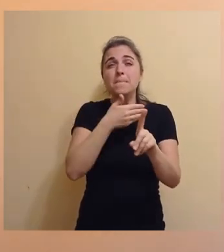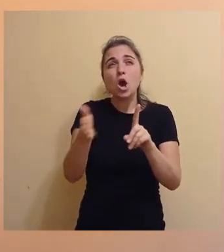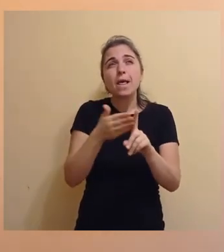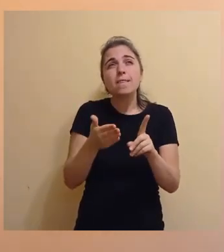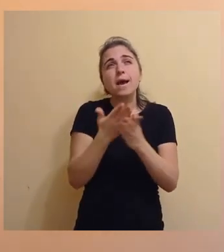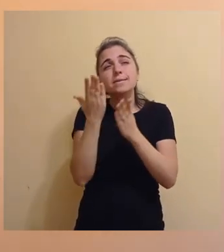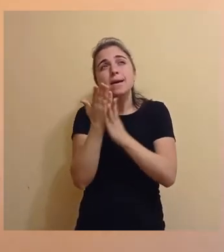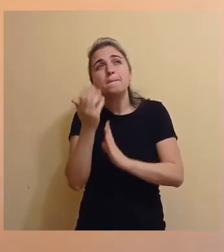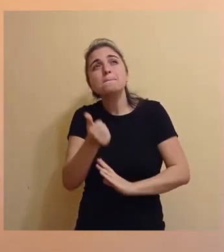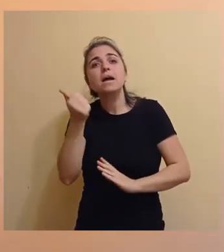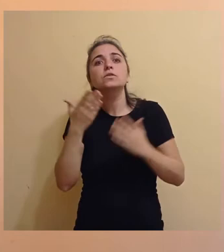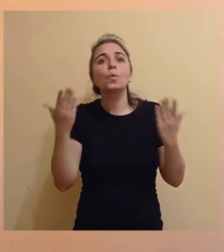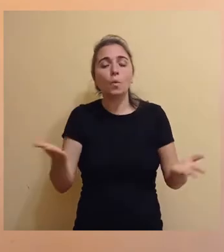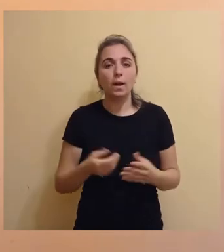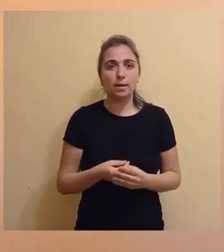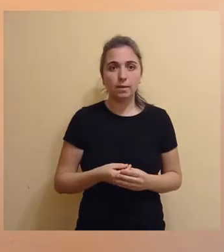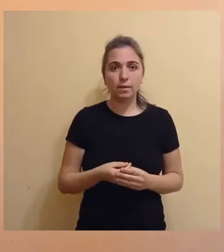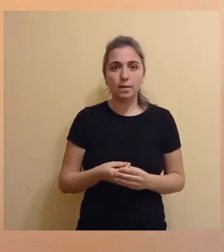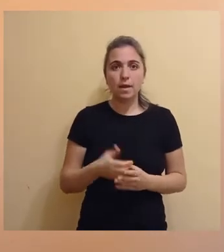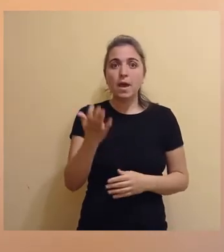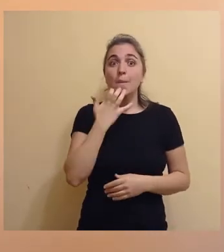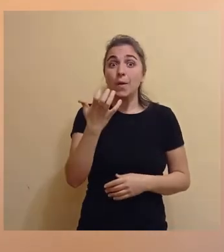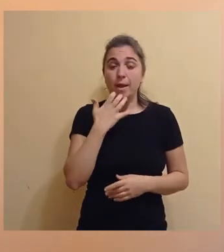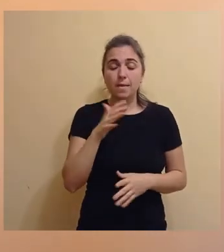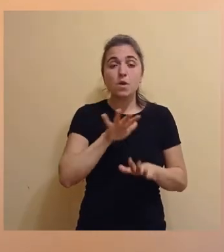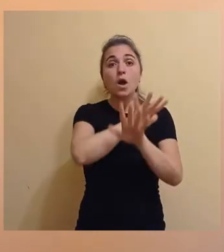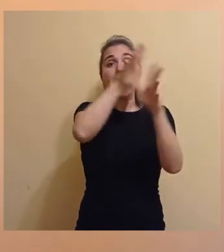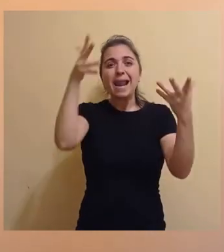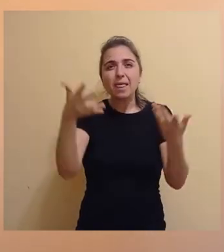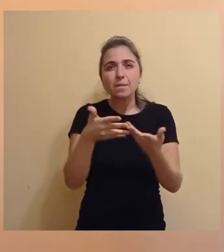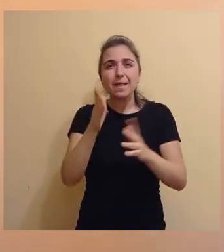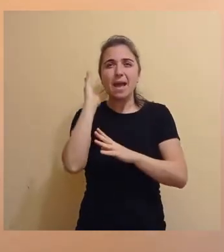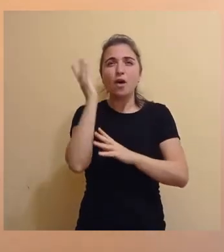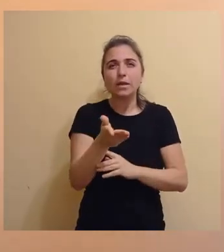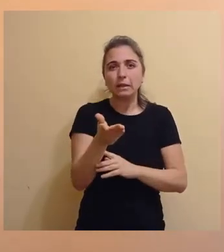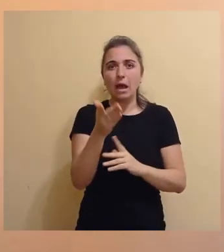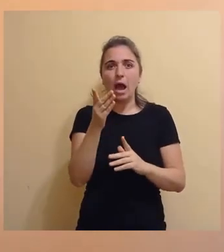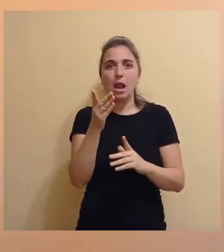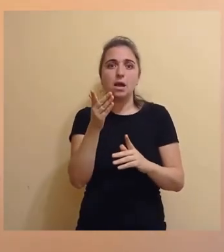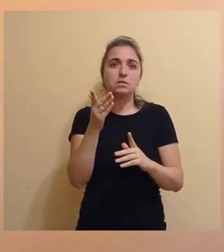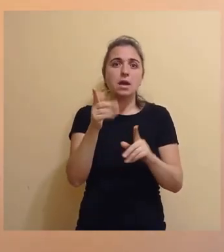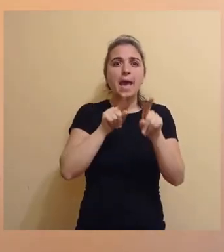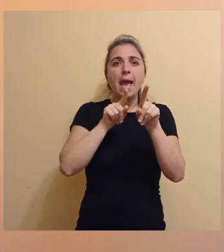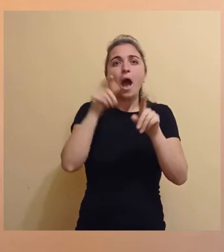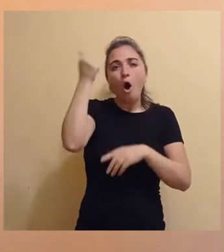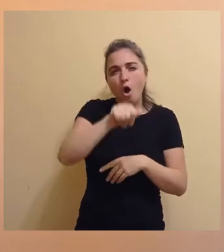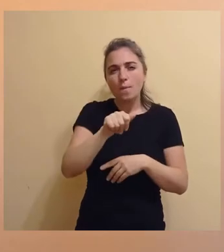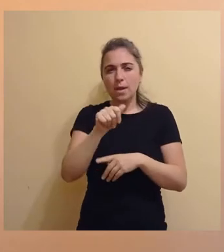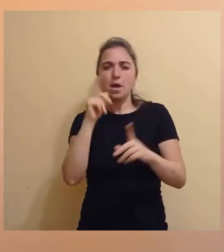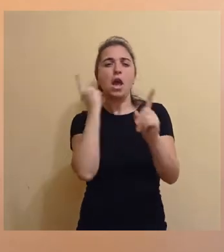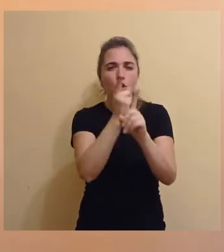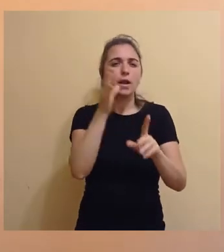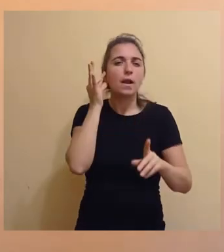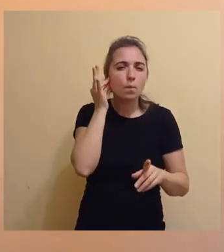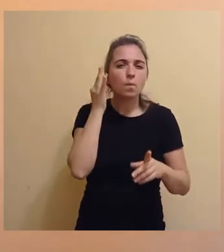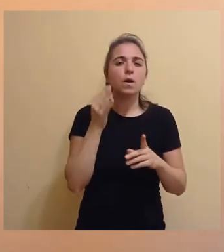¿Qué más violencias podemos decir? La parte de la cibermisoginia, que antes no la hablamos, es toda